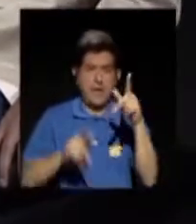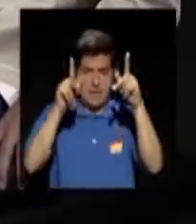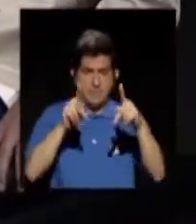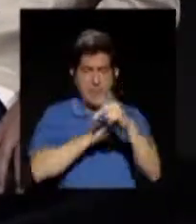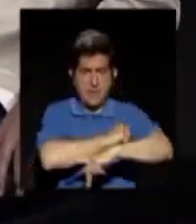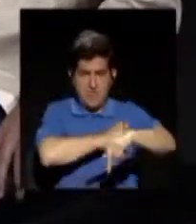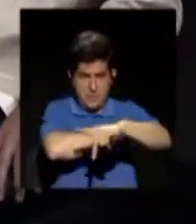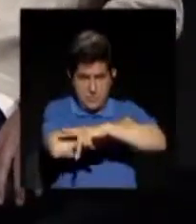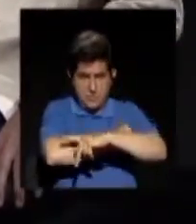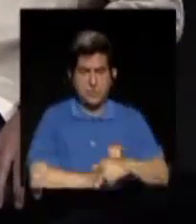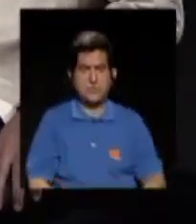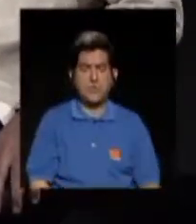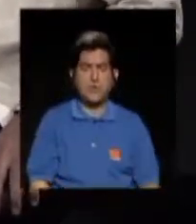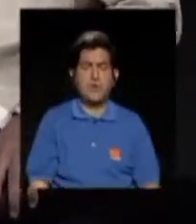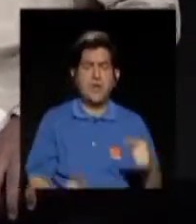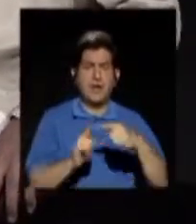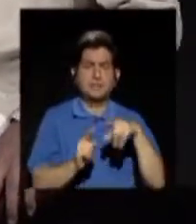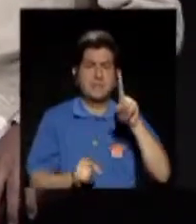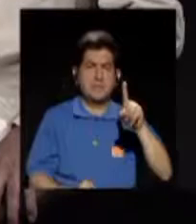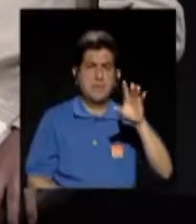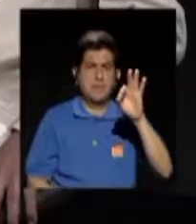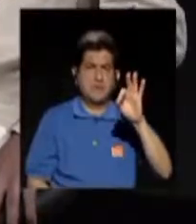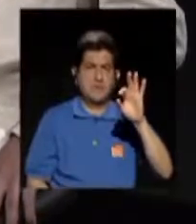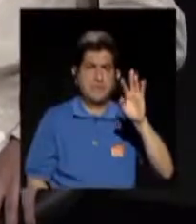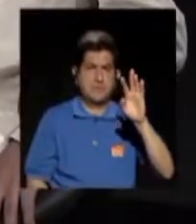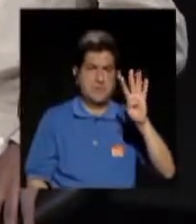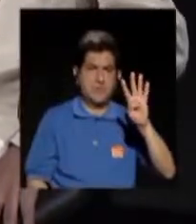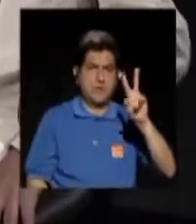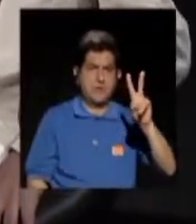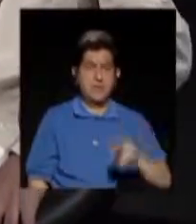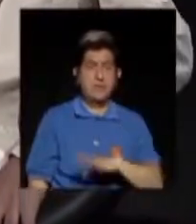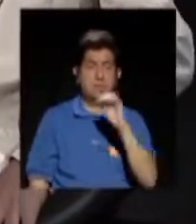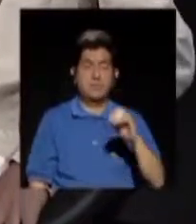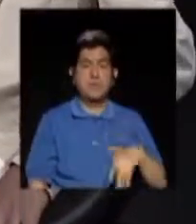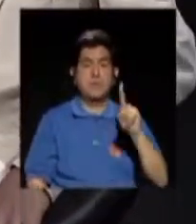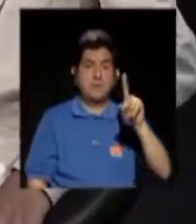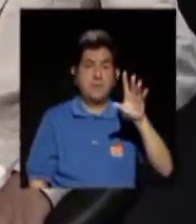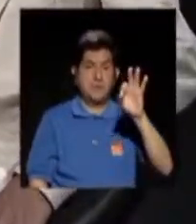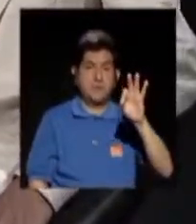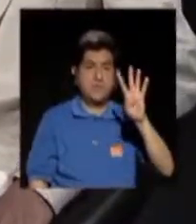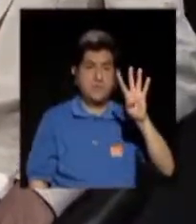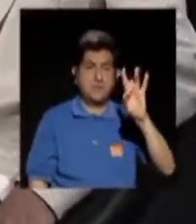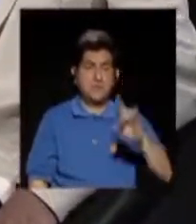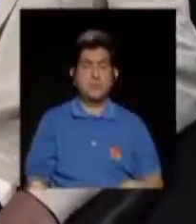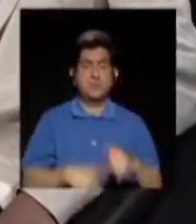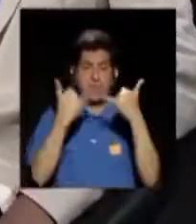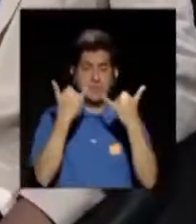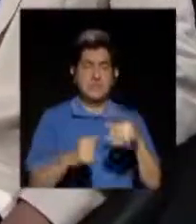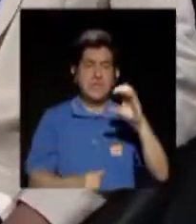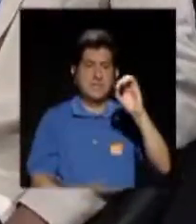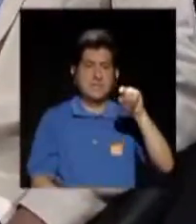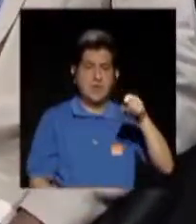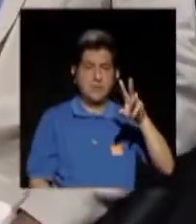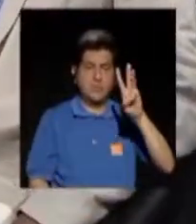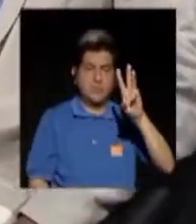hacia 1942 y para el 48 ya está llegando casi a los 60 centavos de dólar, es decir,